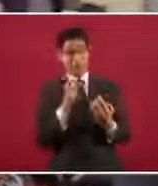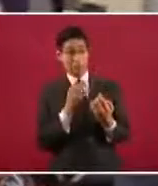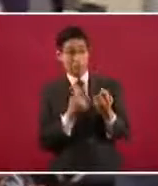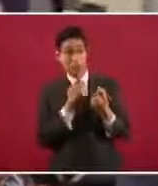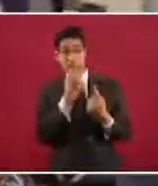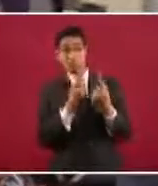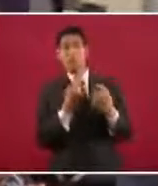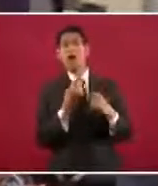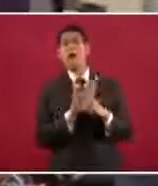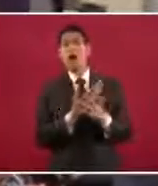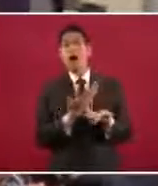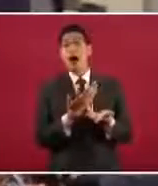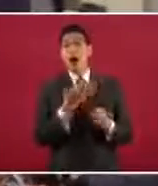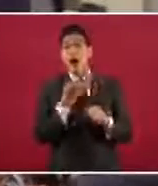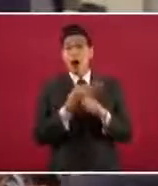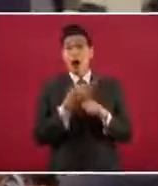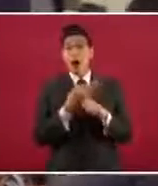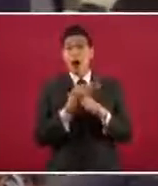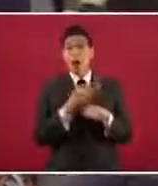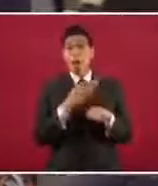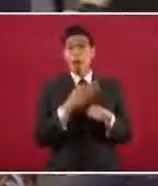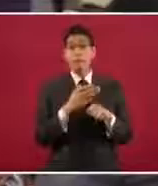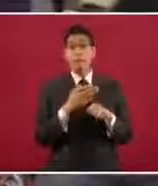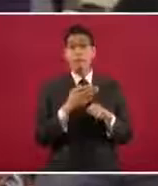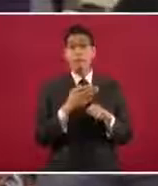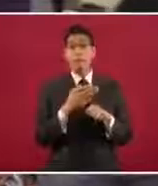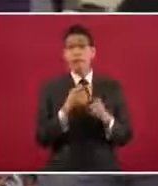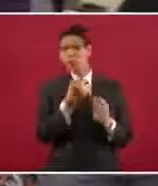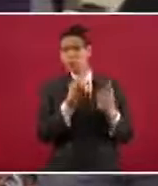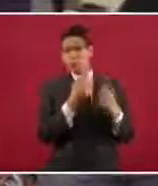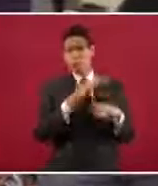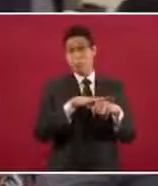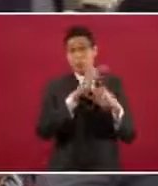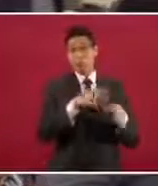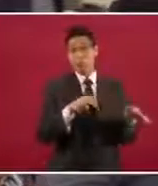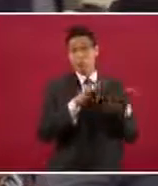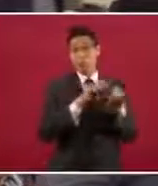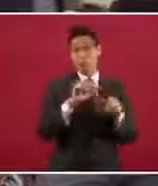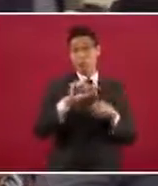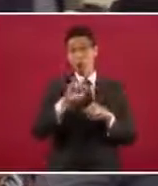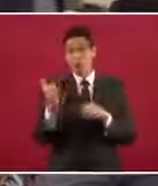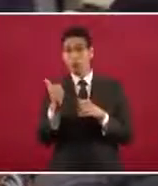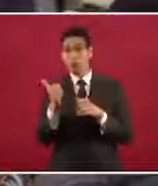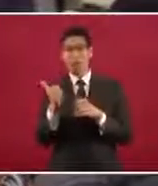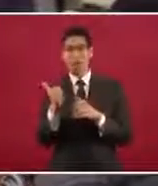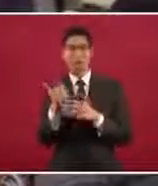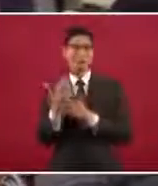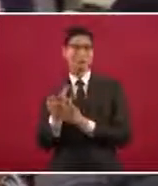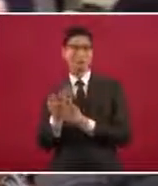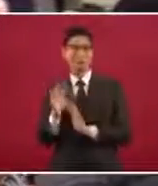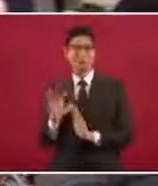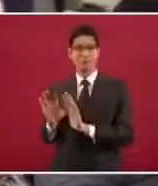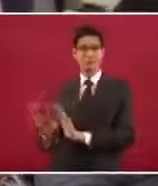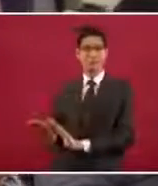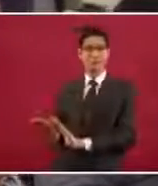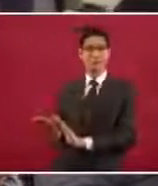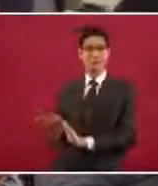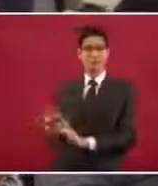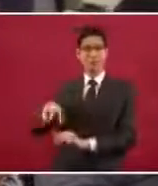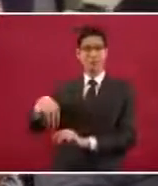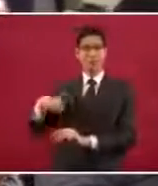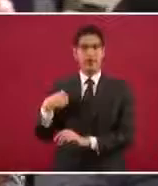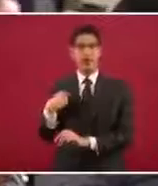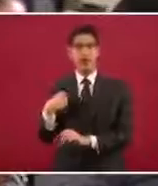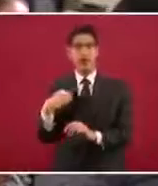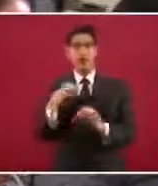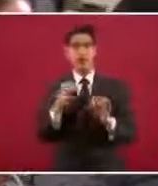empiezan a jerarquizar ante esta crisis y si alguno pues dejará de hacerse o se le dará más tiempo para desarrollarse. Si se están